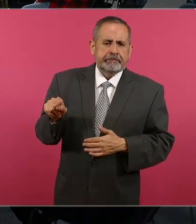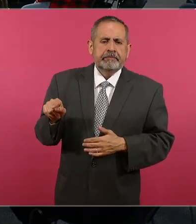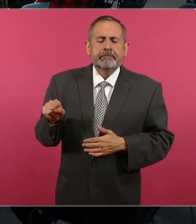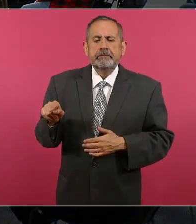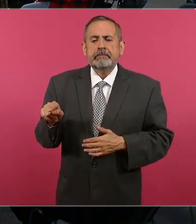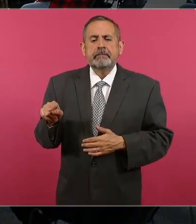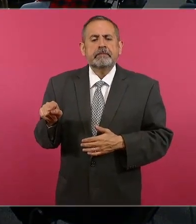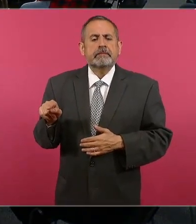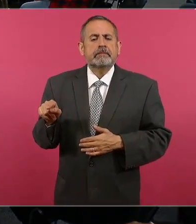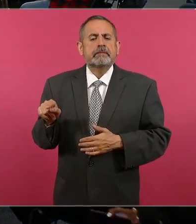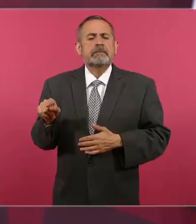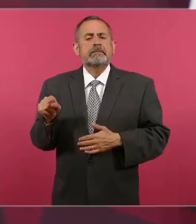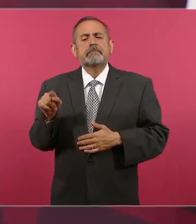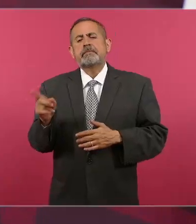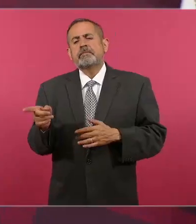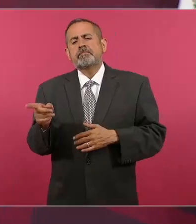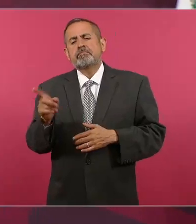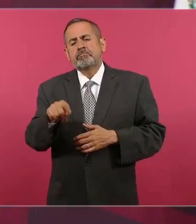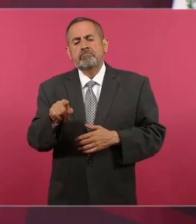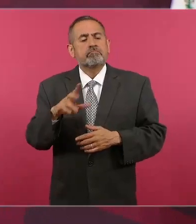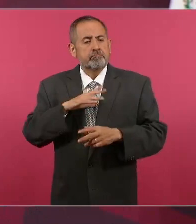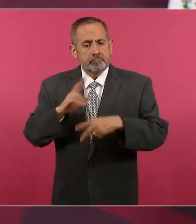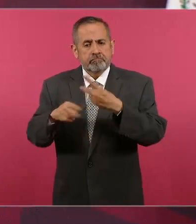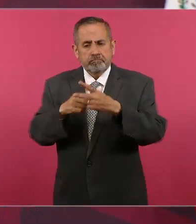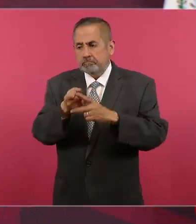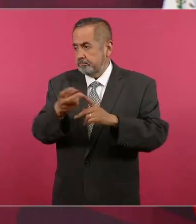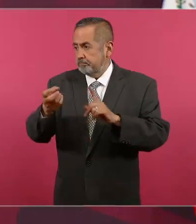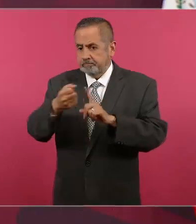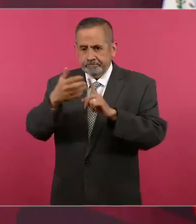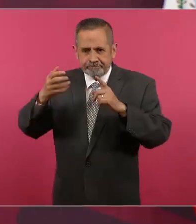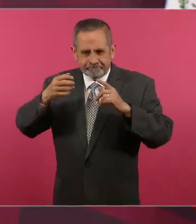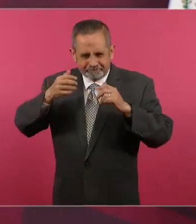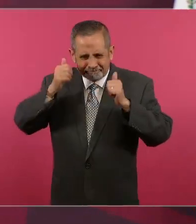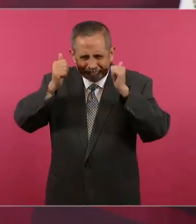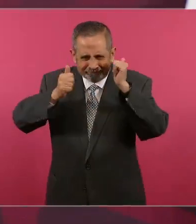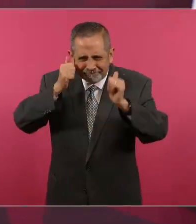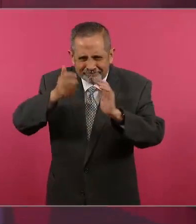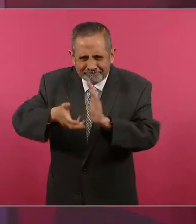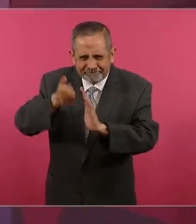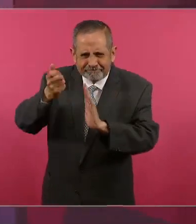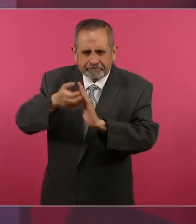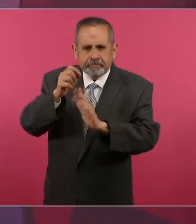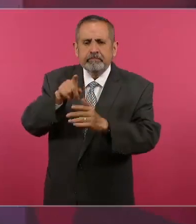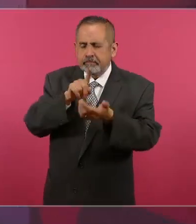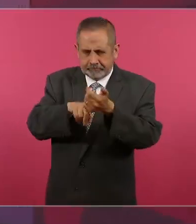y van a estar los arqueólogos. También ahí si